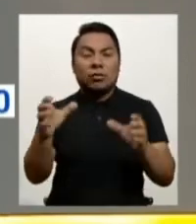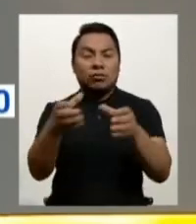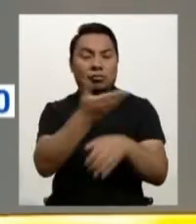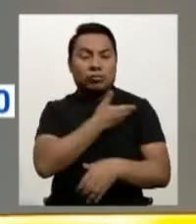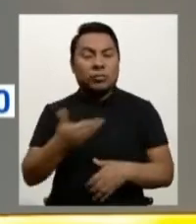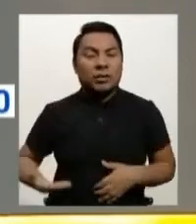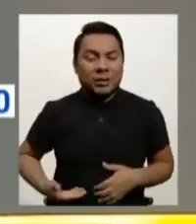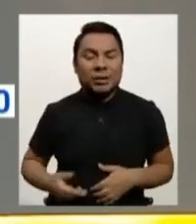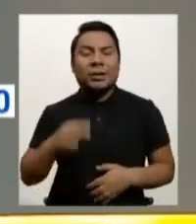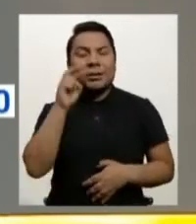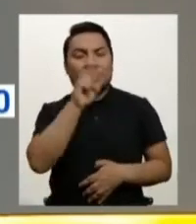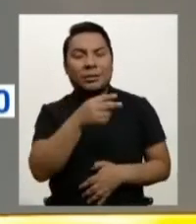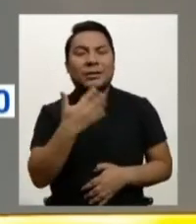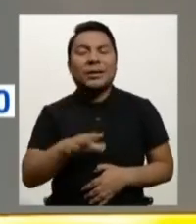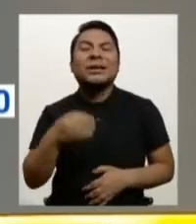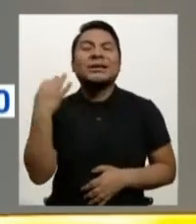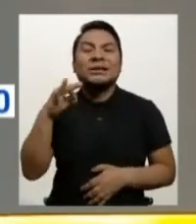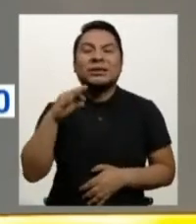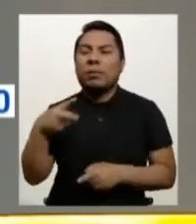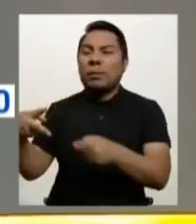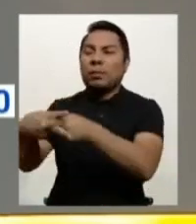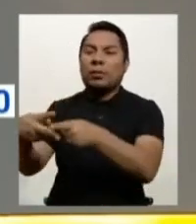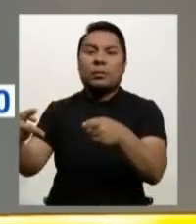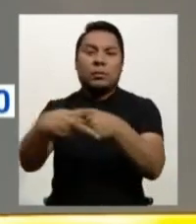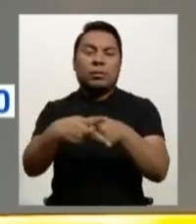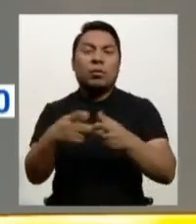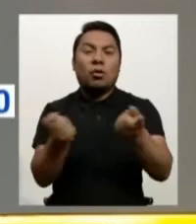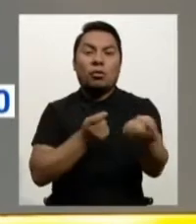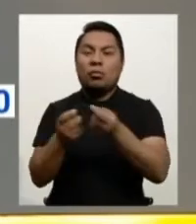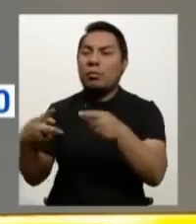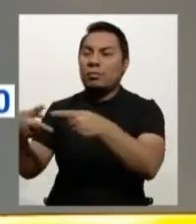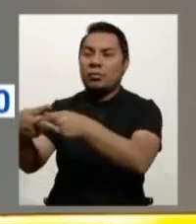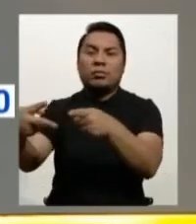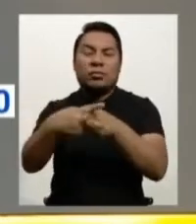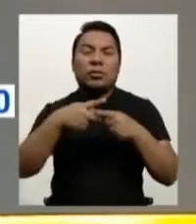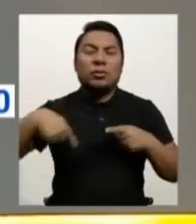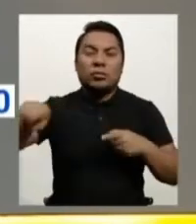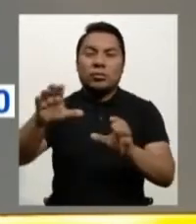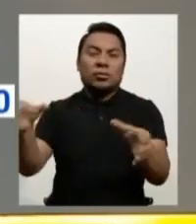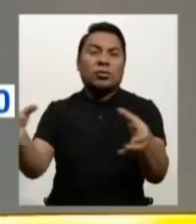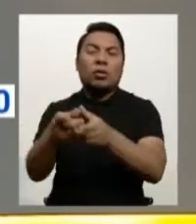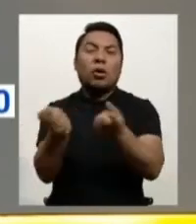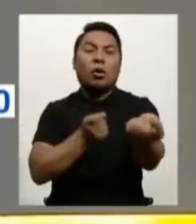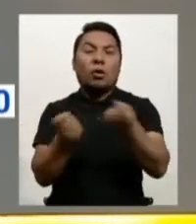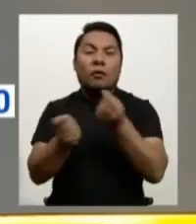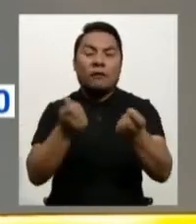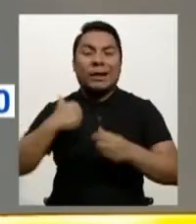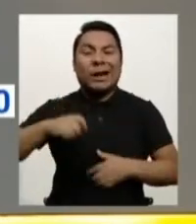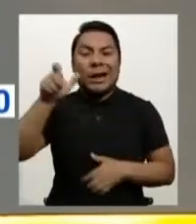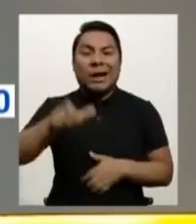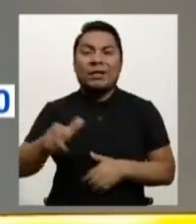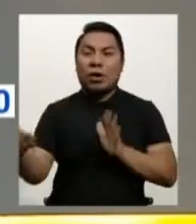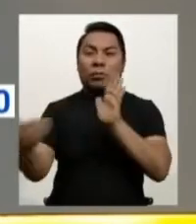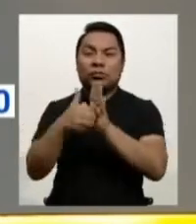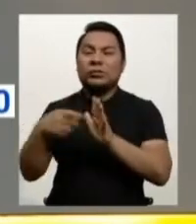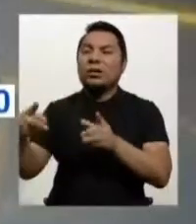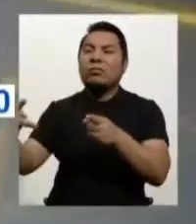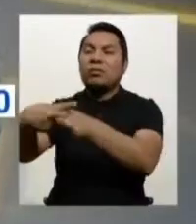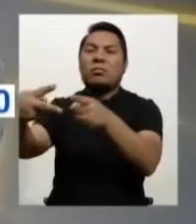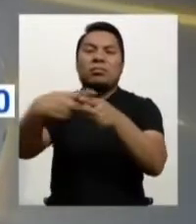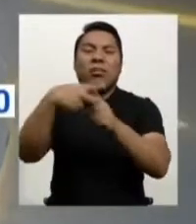caracterizado por cortarle facultades, esto de hace varios años, cortarle facultades a los gobernadores y alcaldes de la oposición. Por